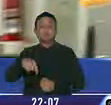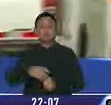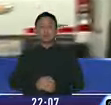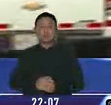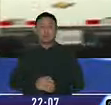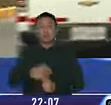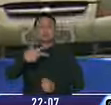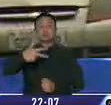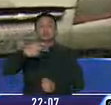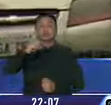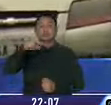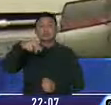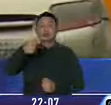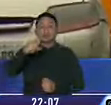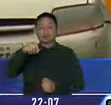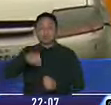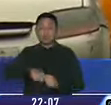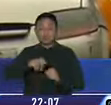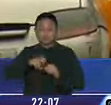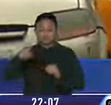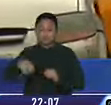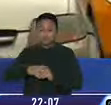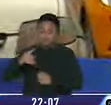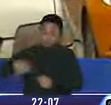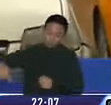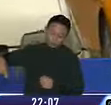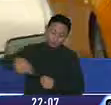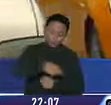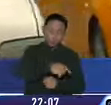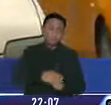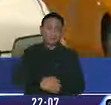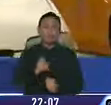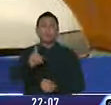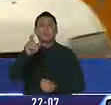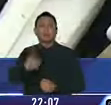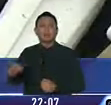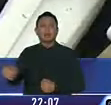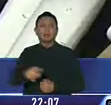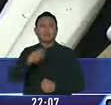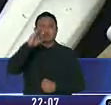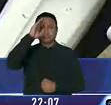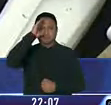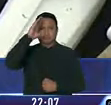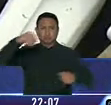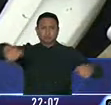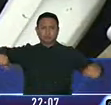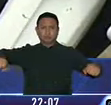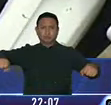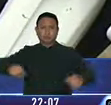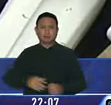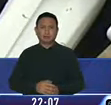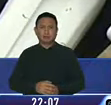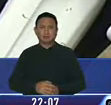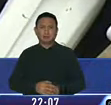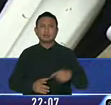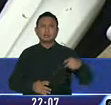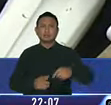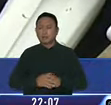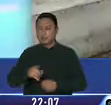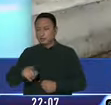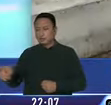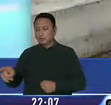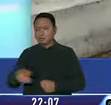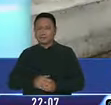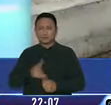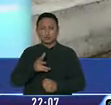parroquia Choncón. Ya estaba de regreso cuando vio el paso de un supuesto policía sobre una motocicleta, quien le ordenó que